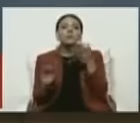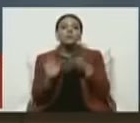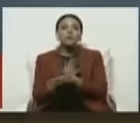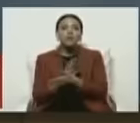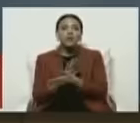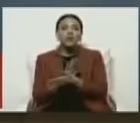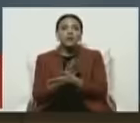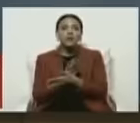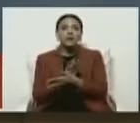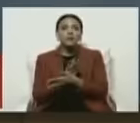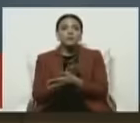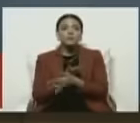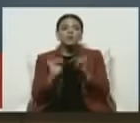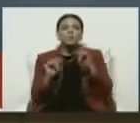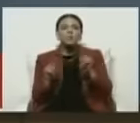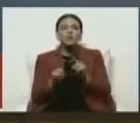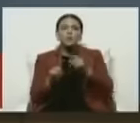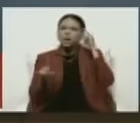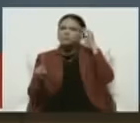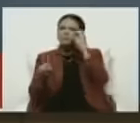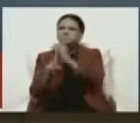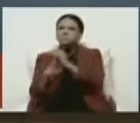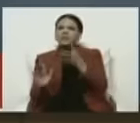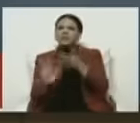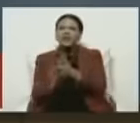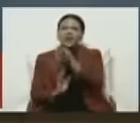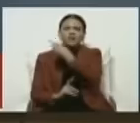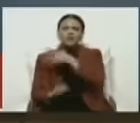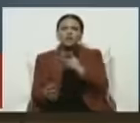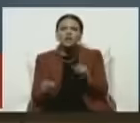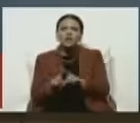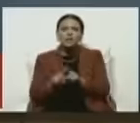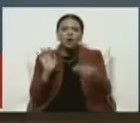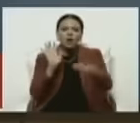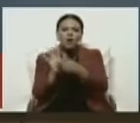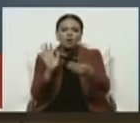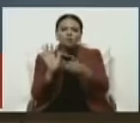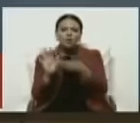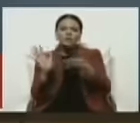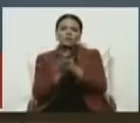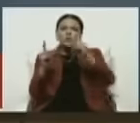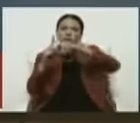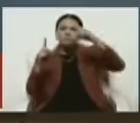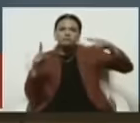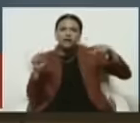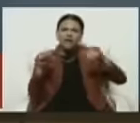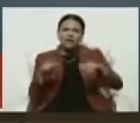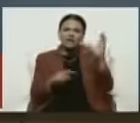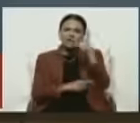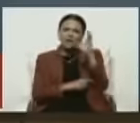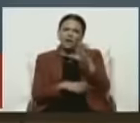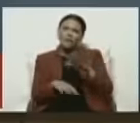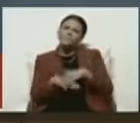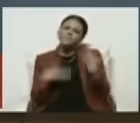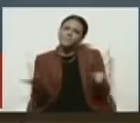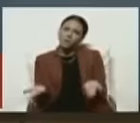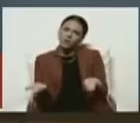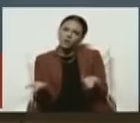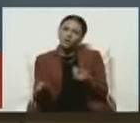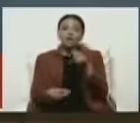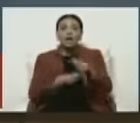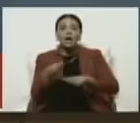está esta obsesión de sabotear el sistema eléctrico venezolano. ¿Por qué creen ustedes? Para